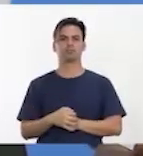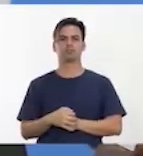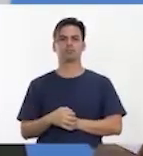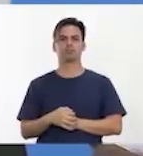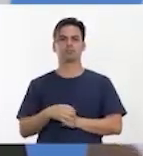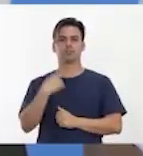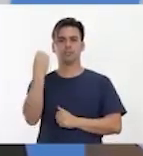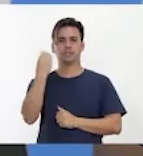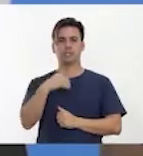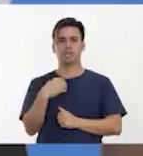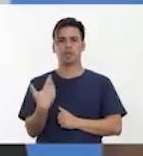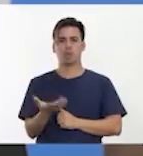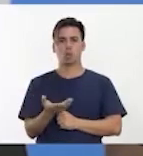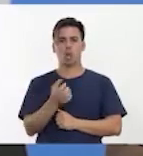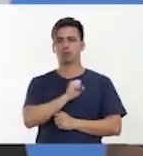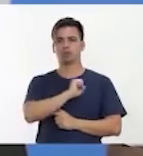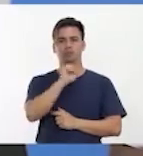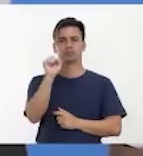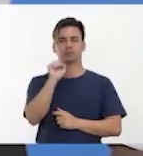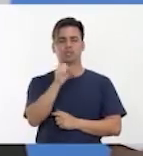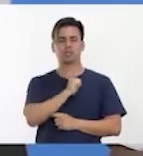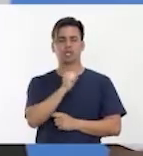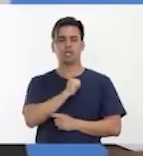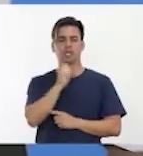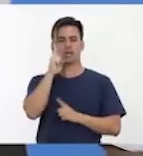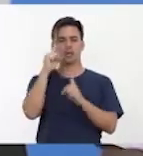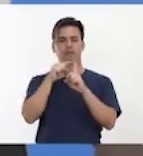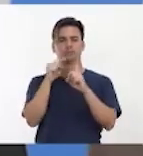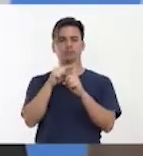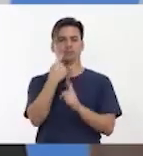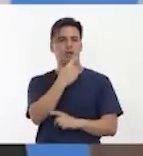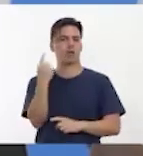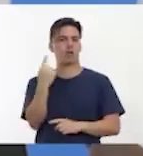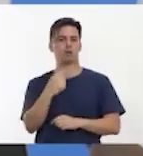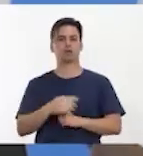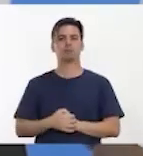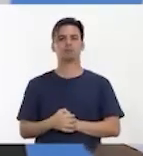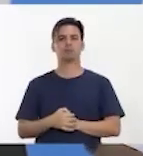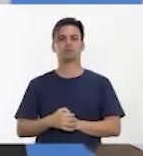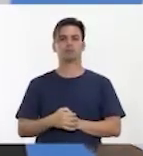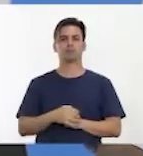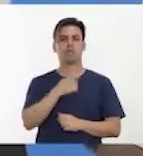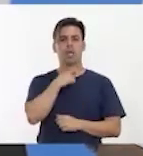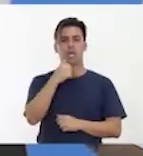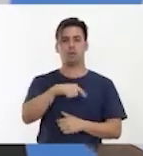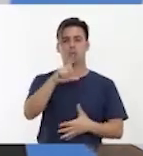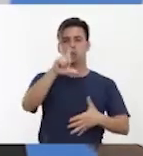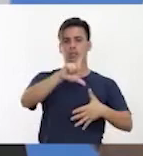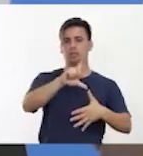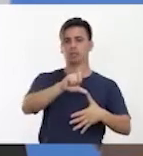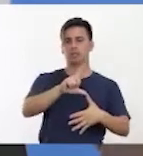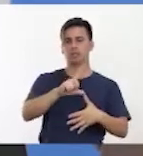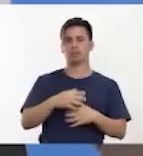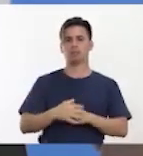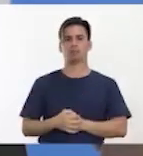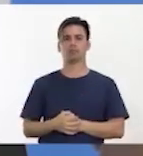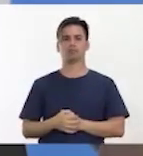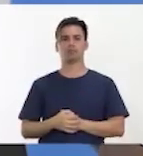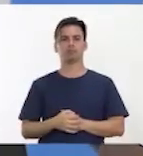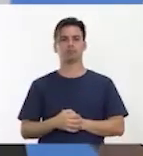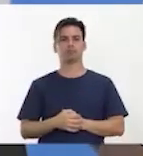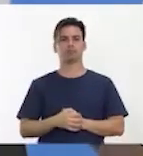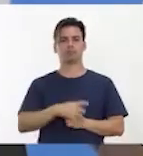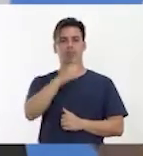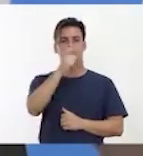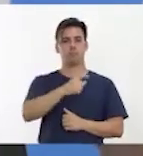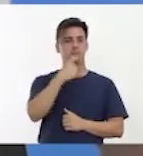la proyección y el alcance de cada una de ellas. En el caso del latinoamericanismo, aunque